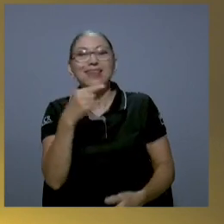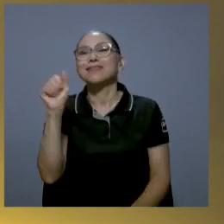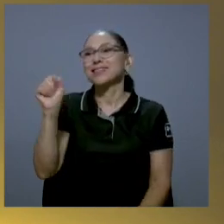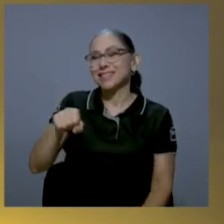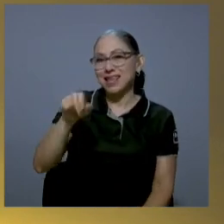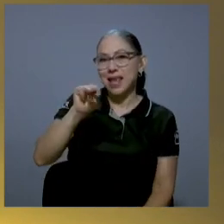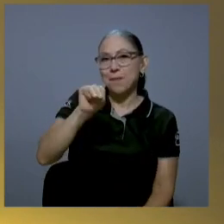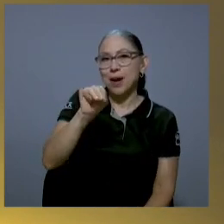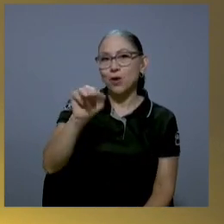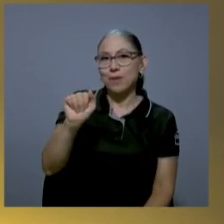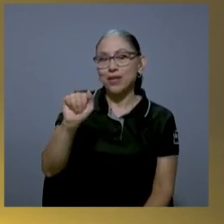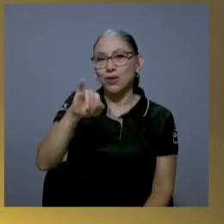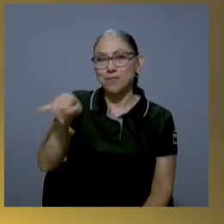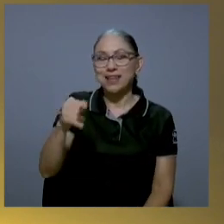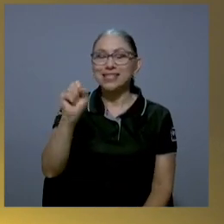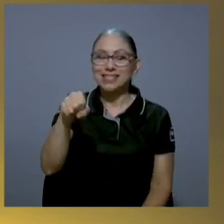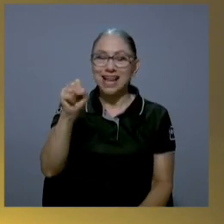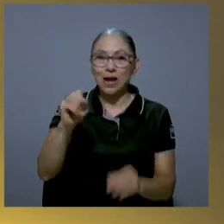claro. Excelente.